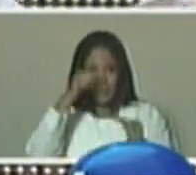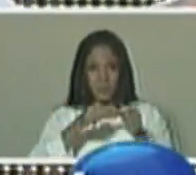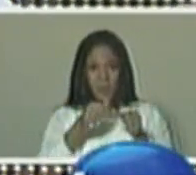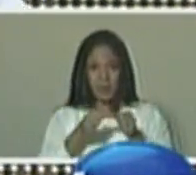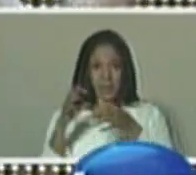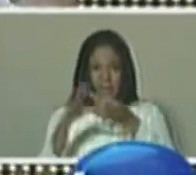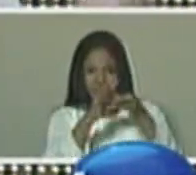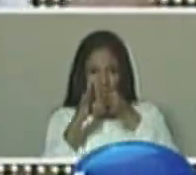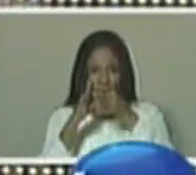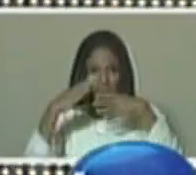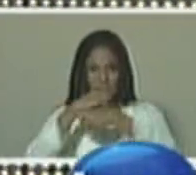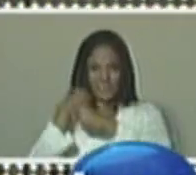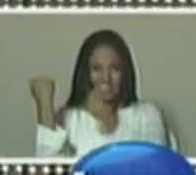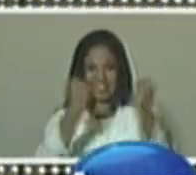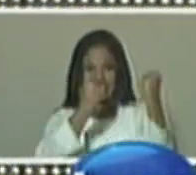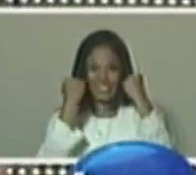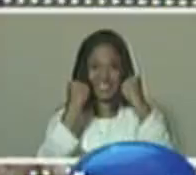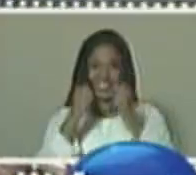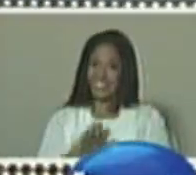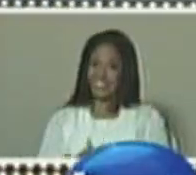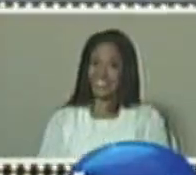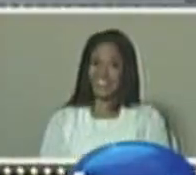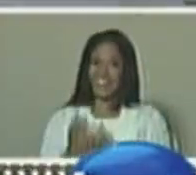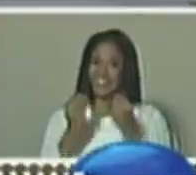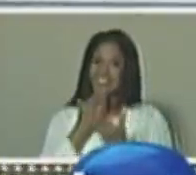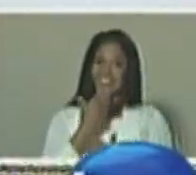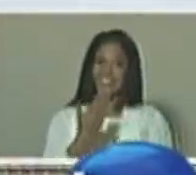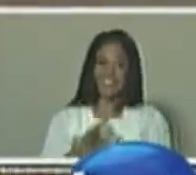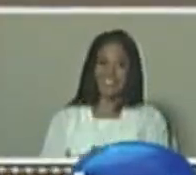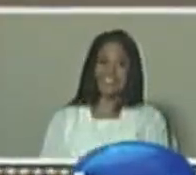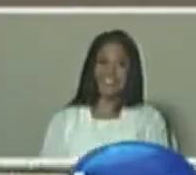la unión hace la fuerza. Muchas gracias.